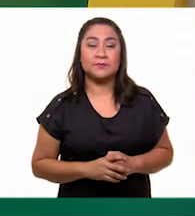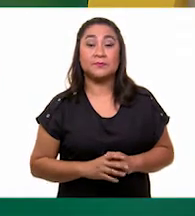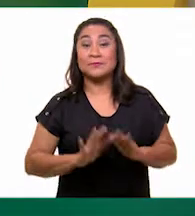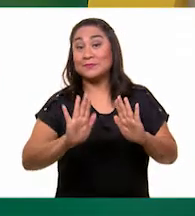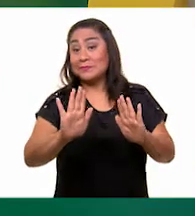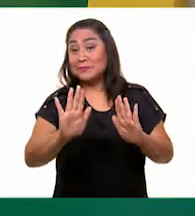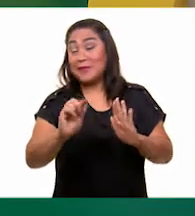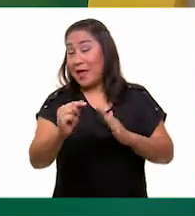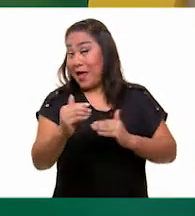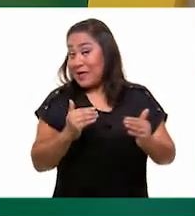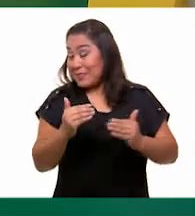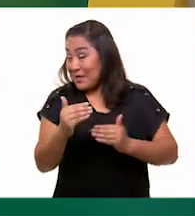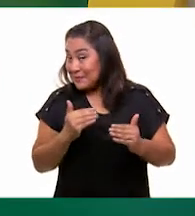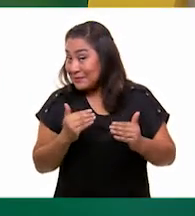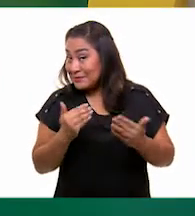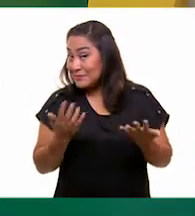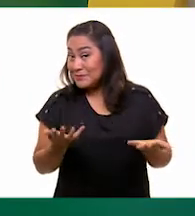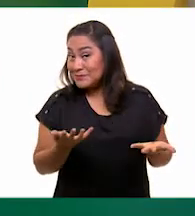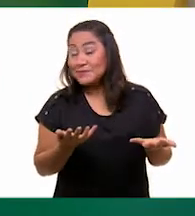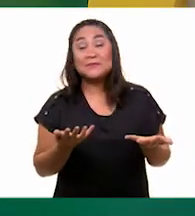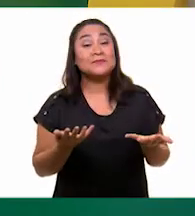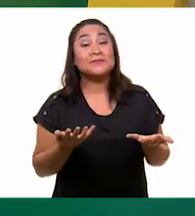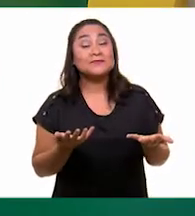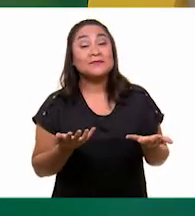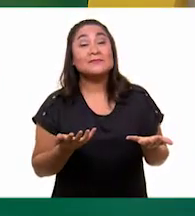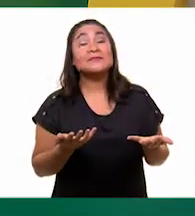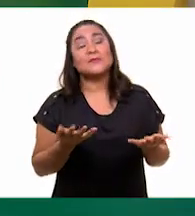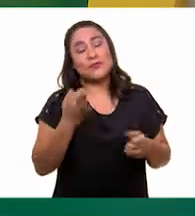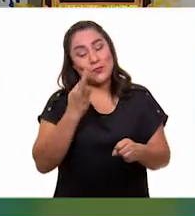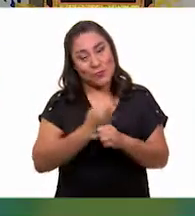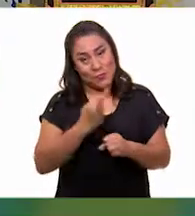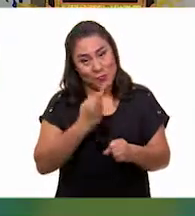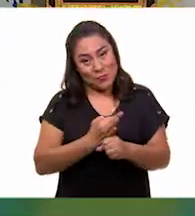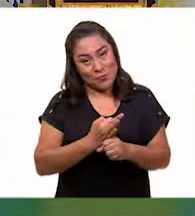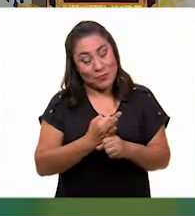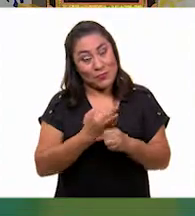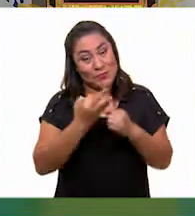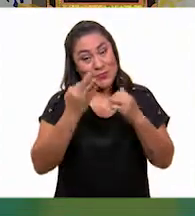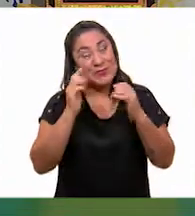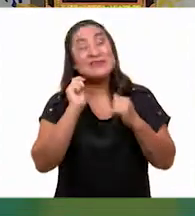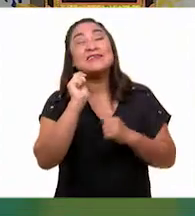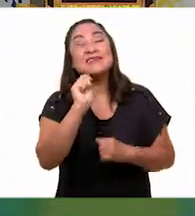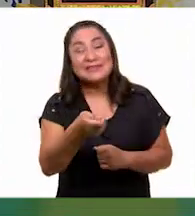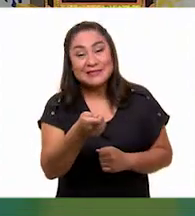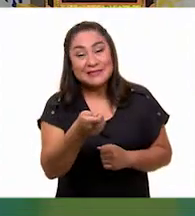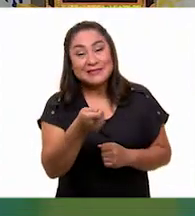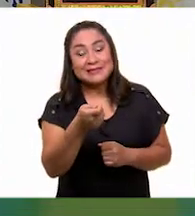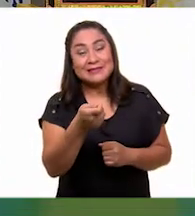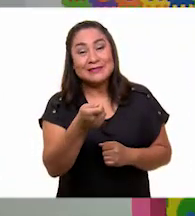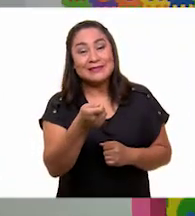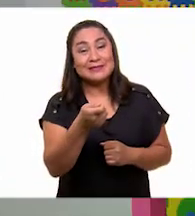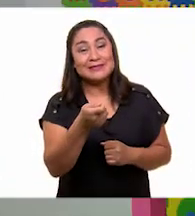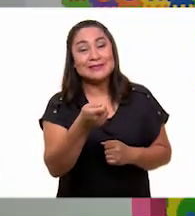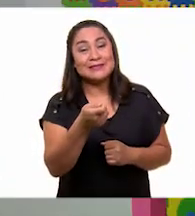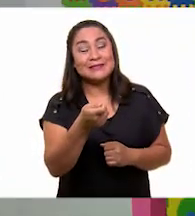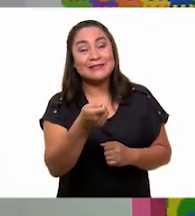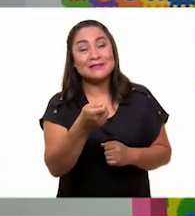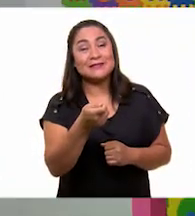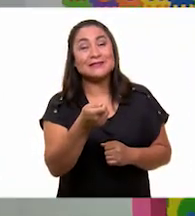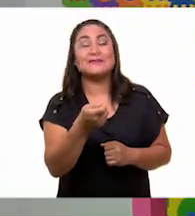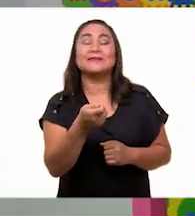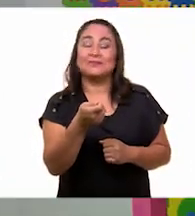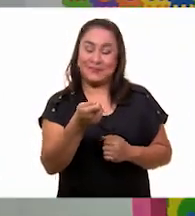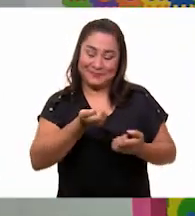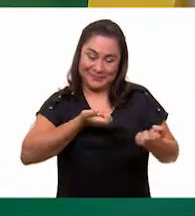Pero antes, maestra Angie. Dime, Oscar. Ha llegado el momento de... El momento de...